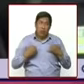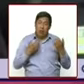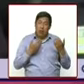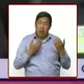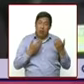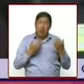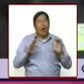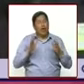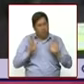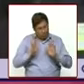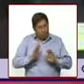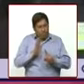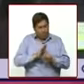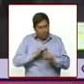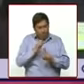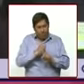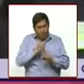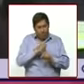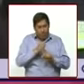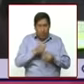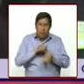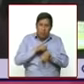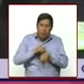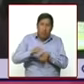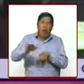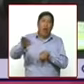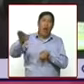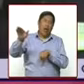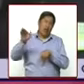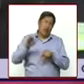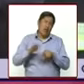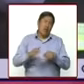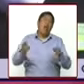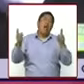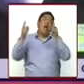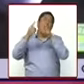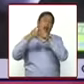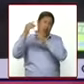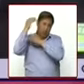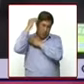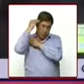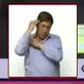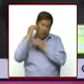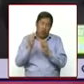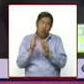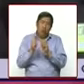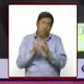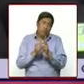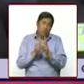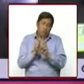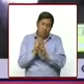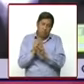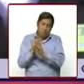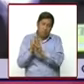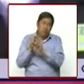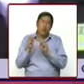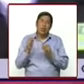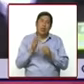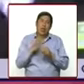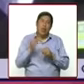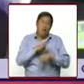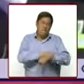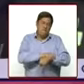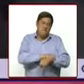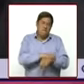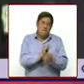tres? Se están haciendo la gestión, no solamente el traslado de los tres, sino también de los custodios que van a acompañar y resguardar el traslado, tanto del aprehendido como de las dos niñas. Muchas